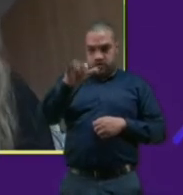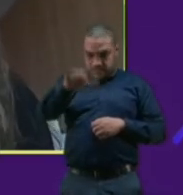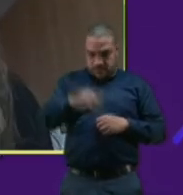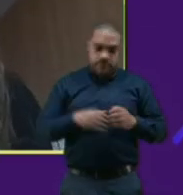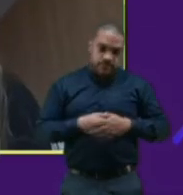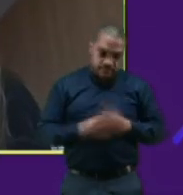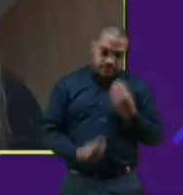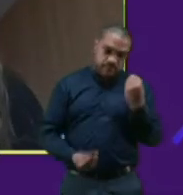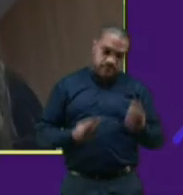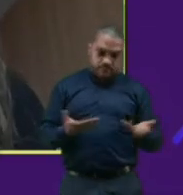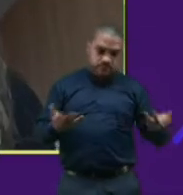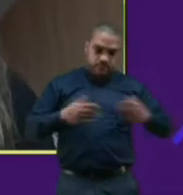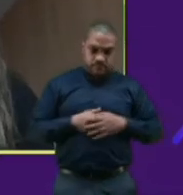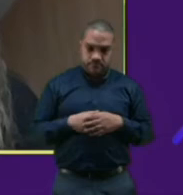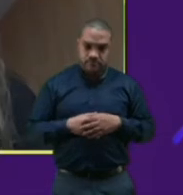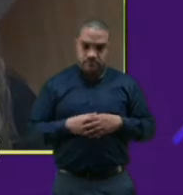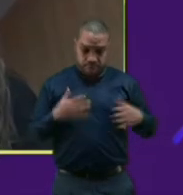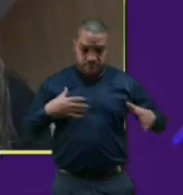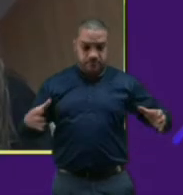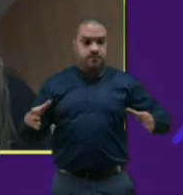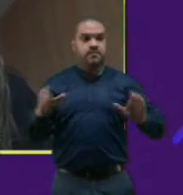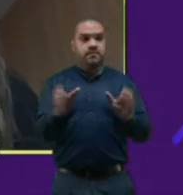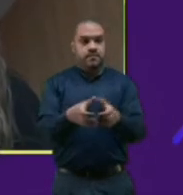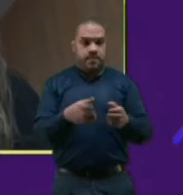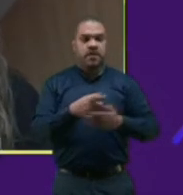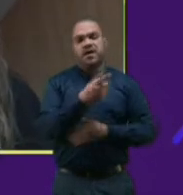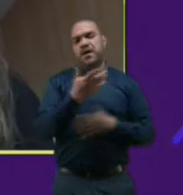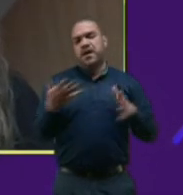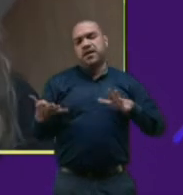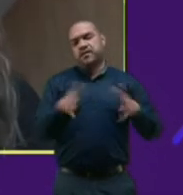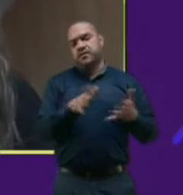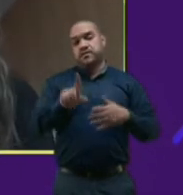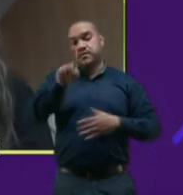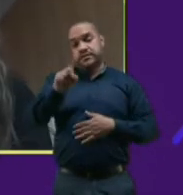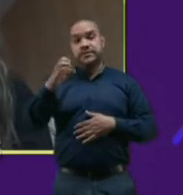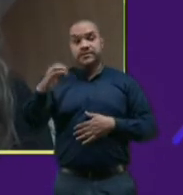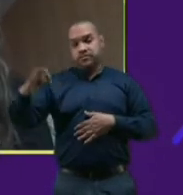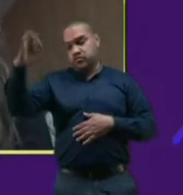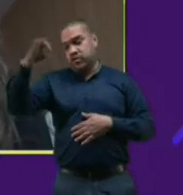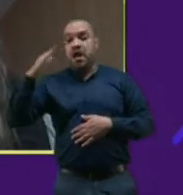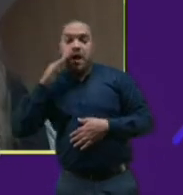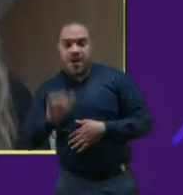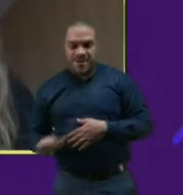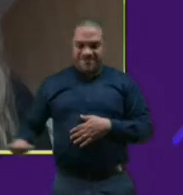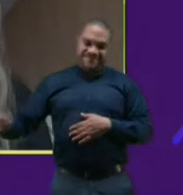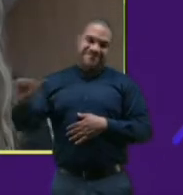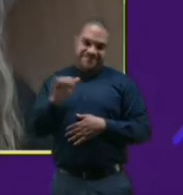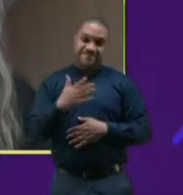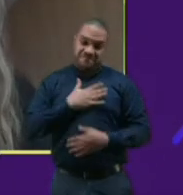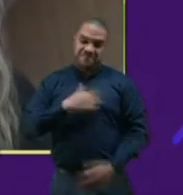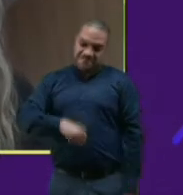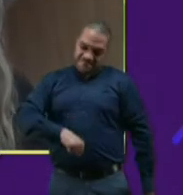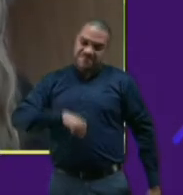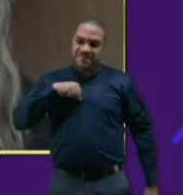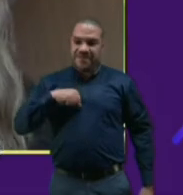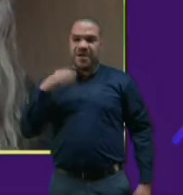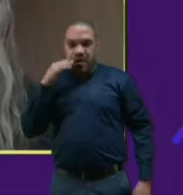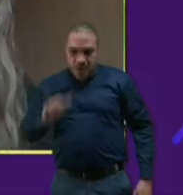directivo, casi que un 60% somos mujeres. Así que muy orgullosa también de tener tantas mujeres en mi